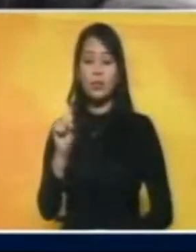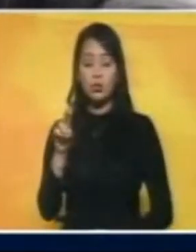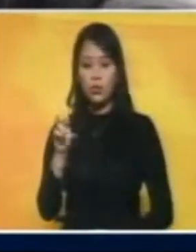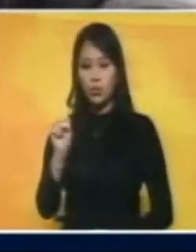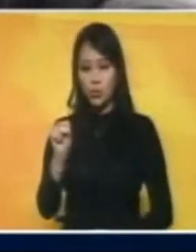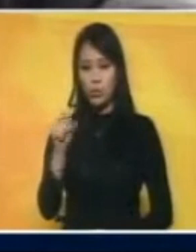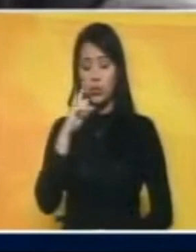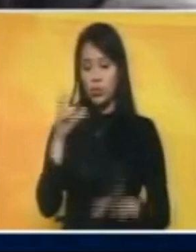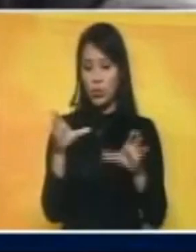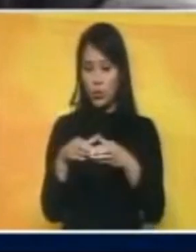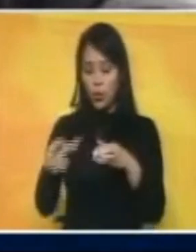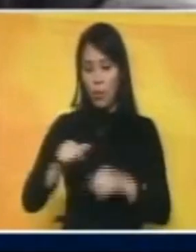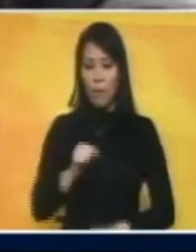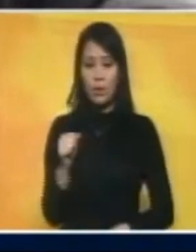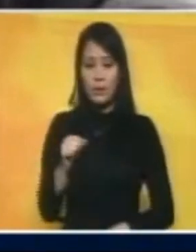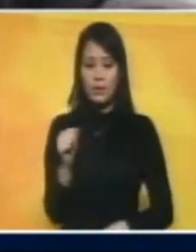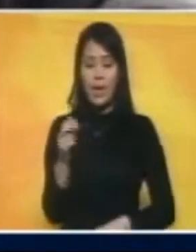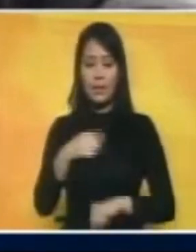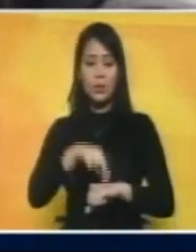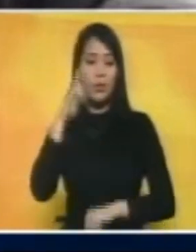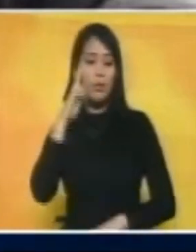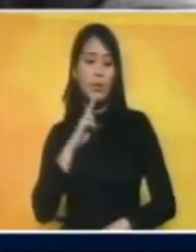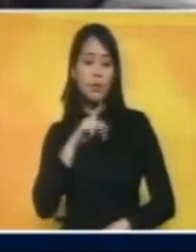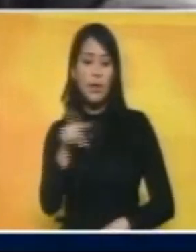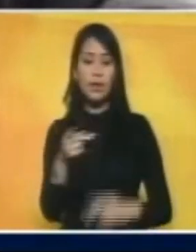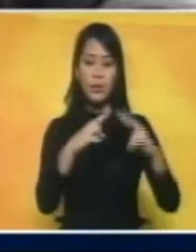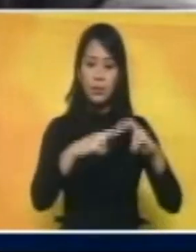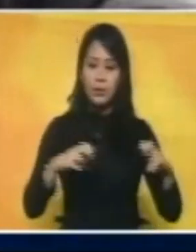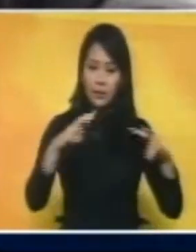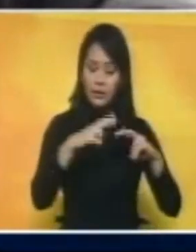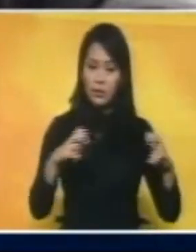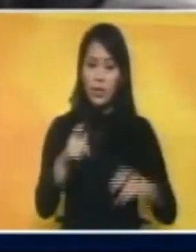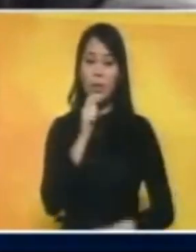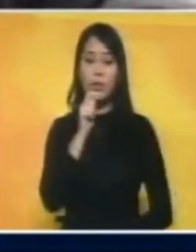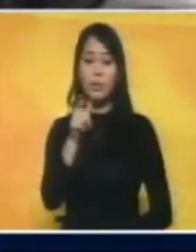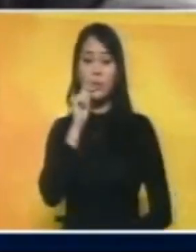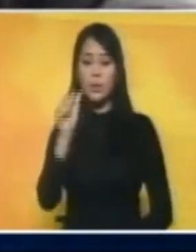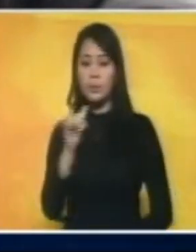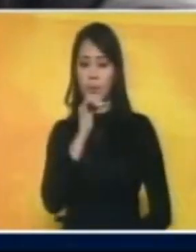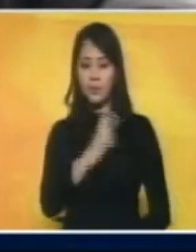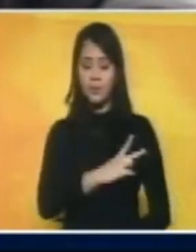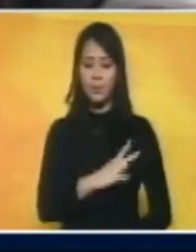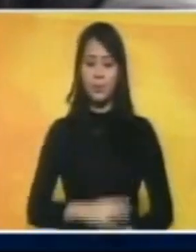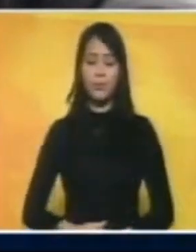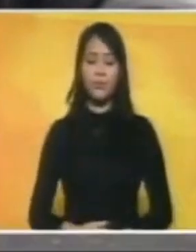de los funcionarios de la Policía Nacional Bolivariana. Héctor Nuno González, Noticiero Venevisión.